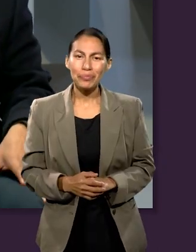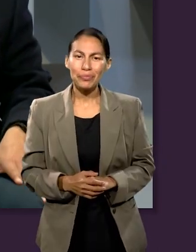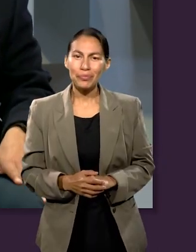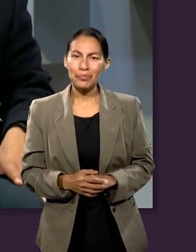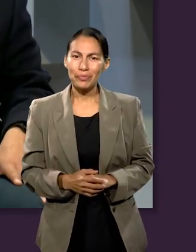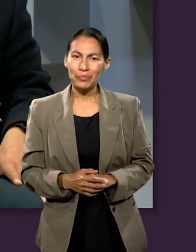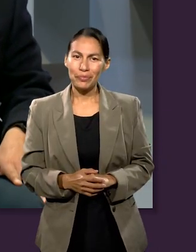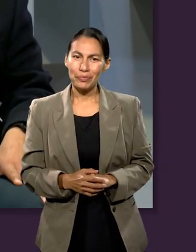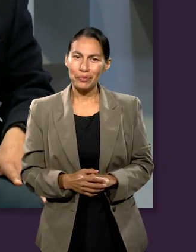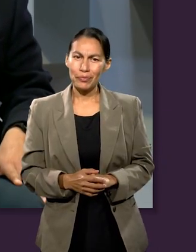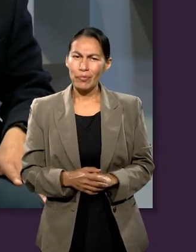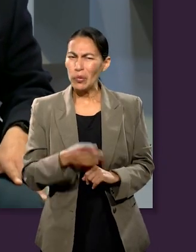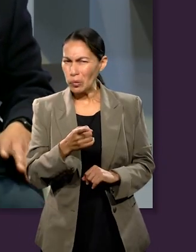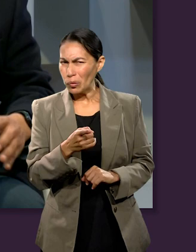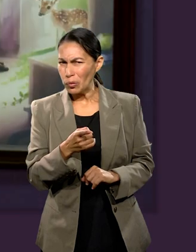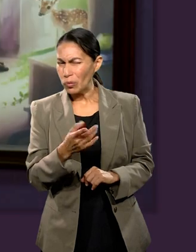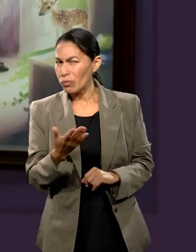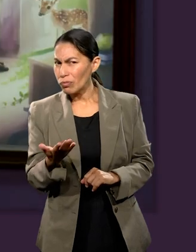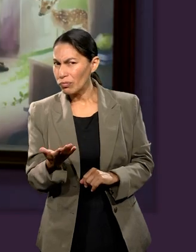cédula profesional